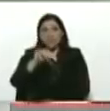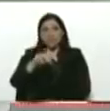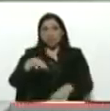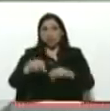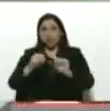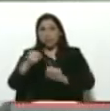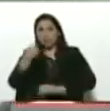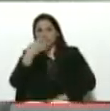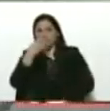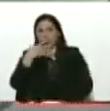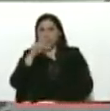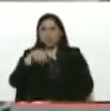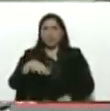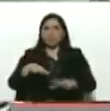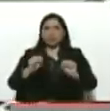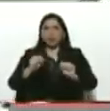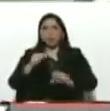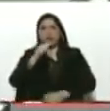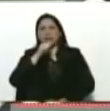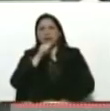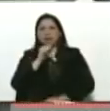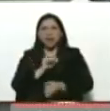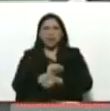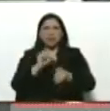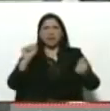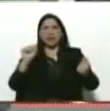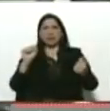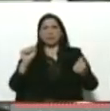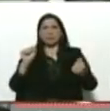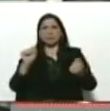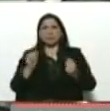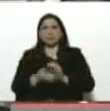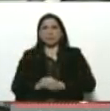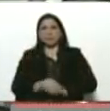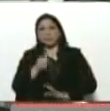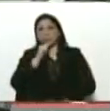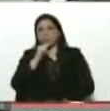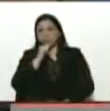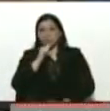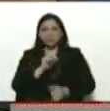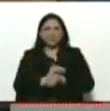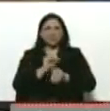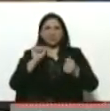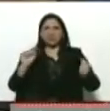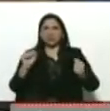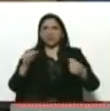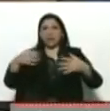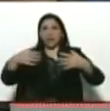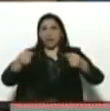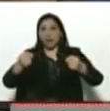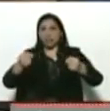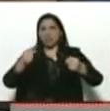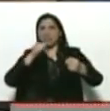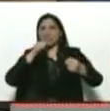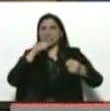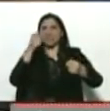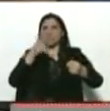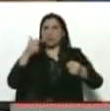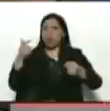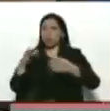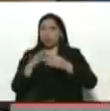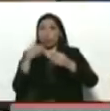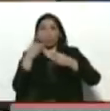de Miraflores, de a quienes iban a liberar, a quienes iban a liberar en la cárcel, a quienes iban a buscar, todo está al